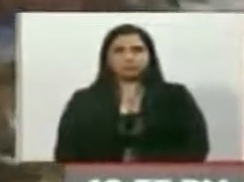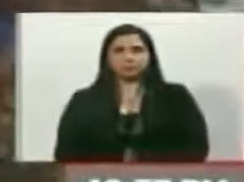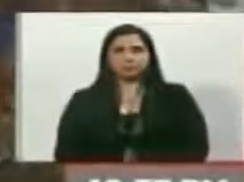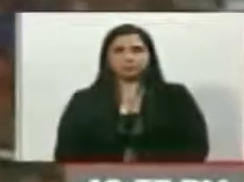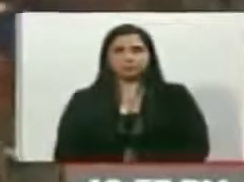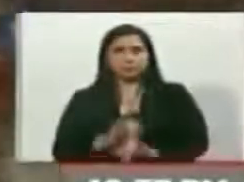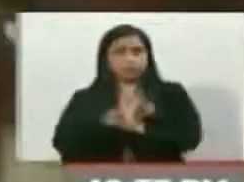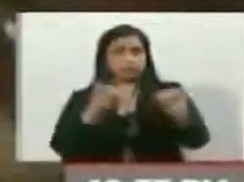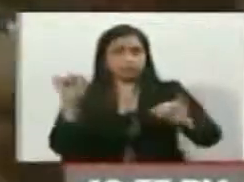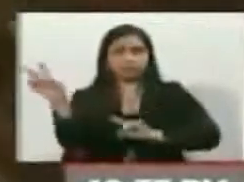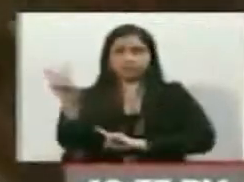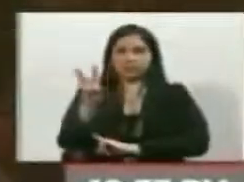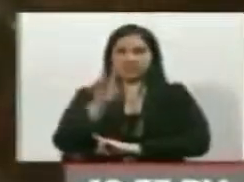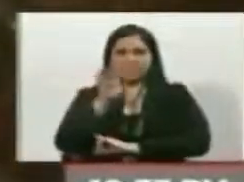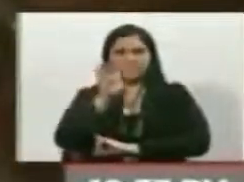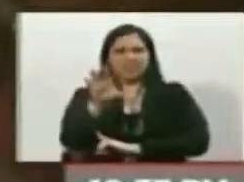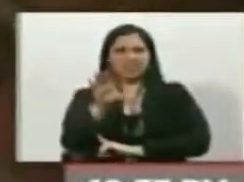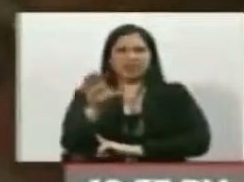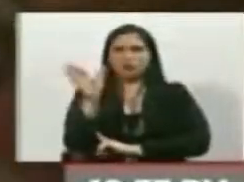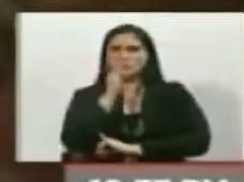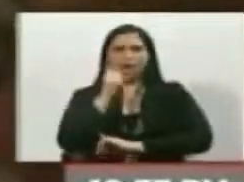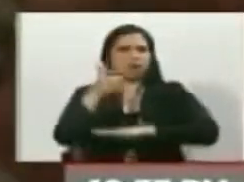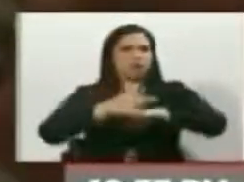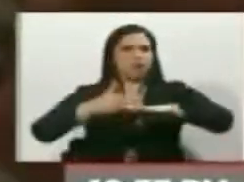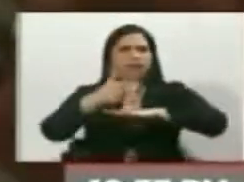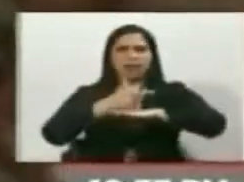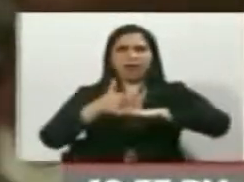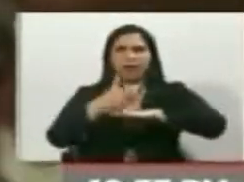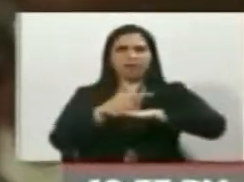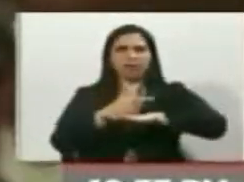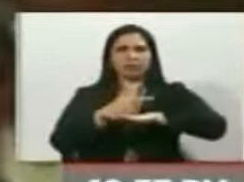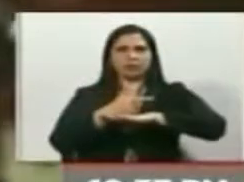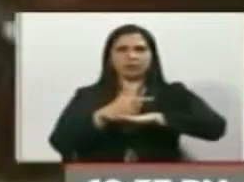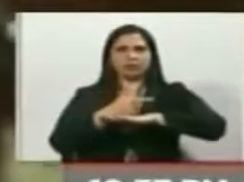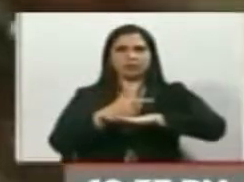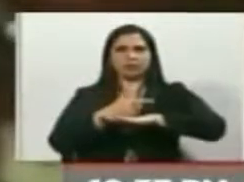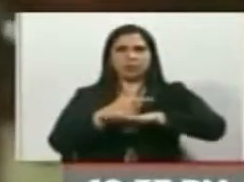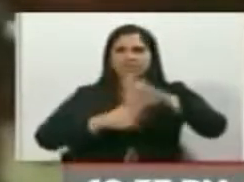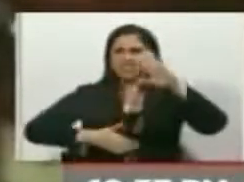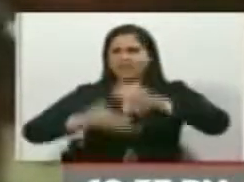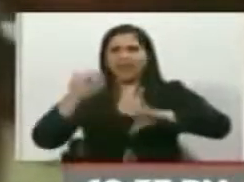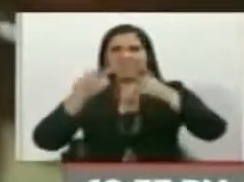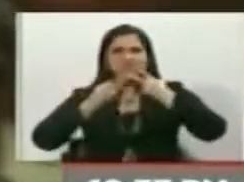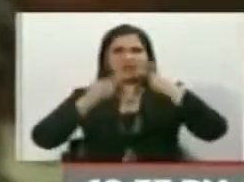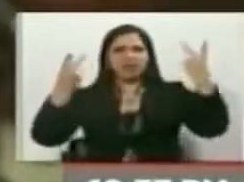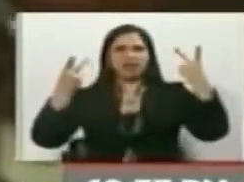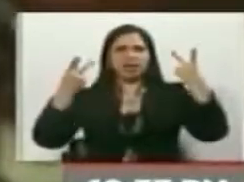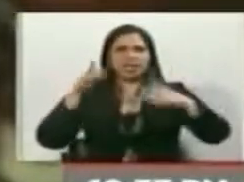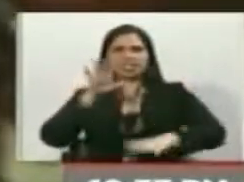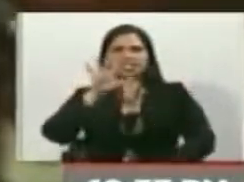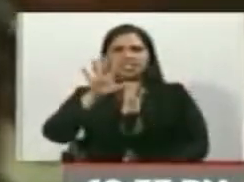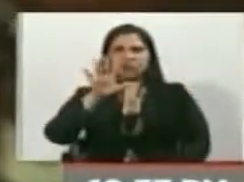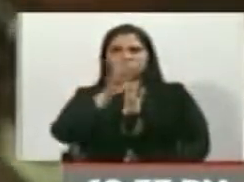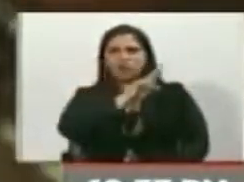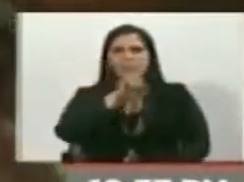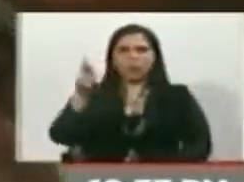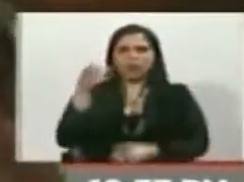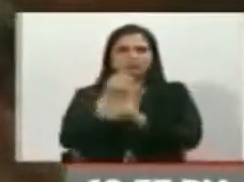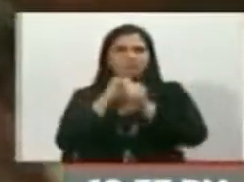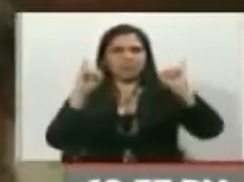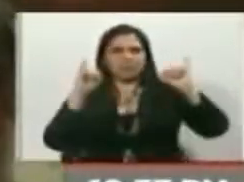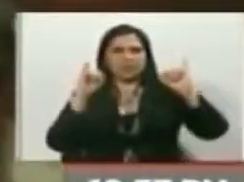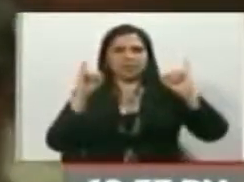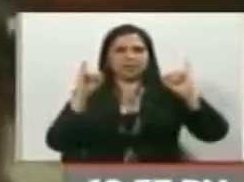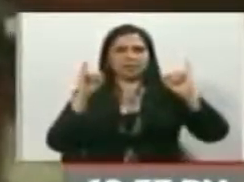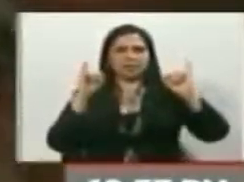ya Venezuela es un país ingobernable y que se van a declarar 5 repúblicas